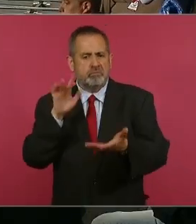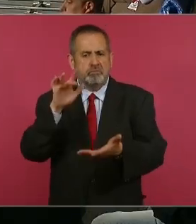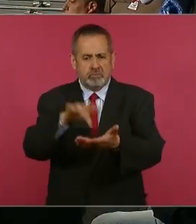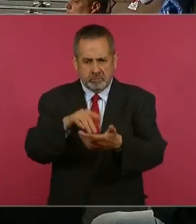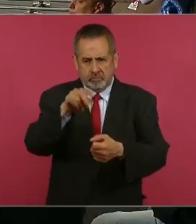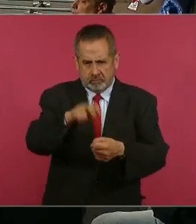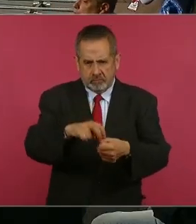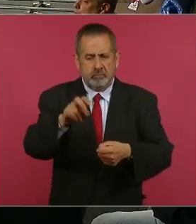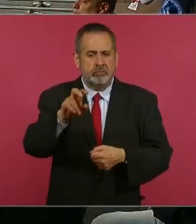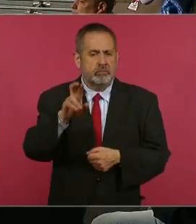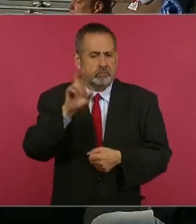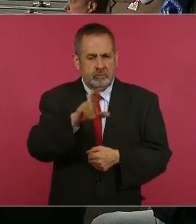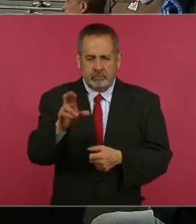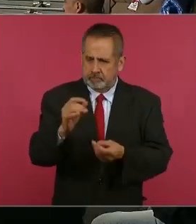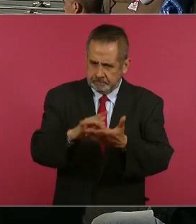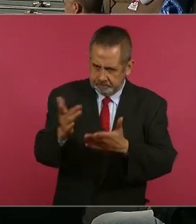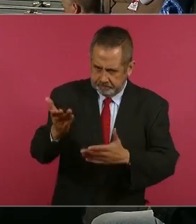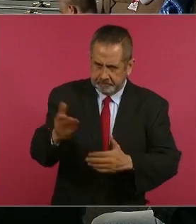muchas gracias.